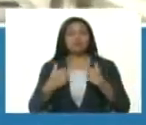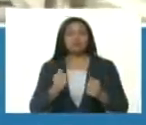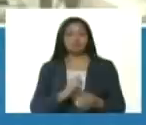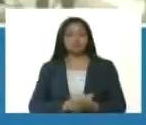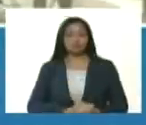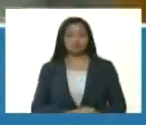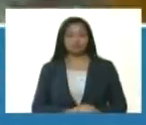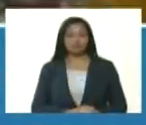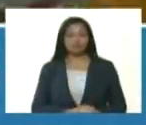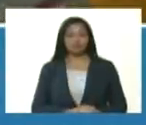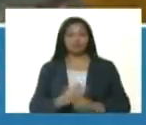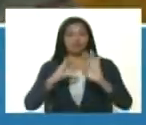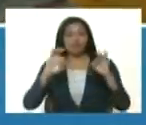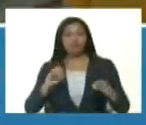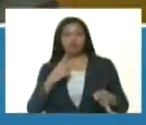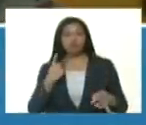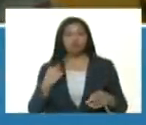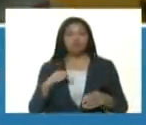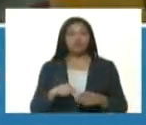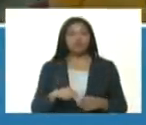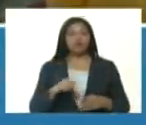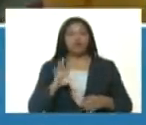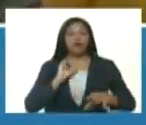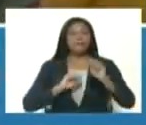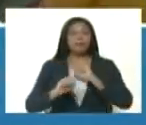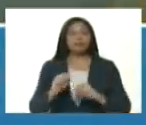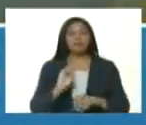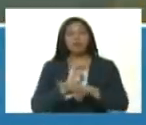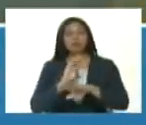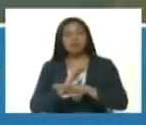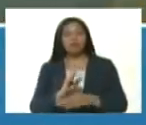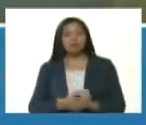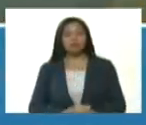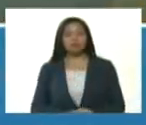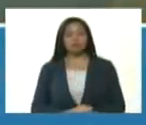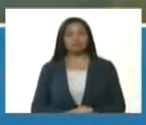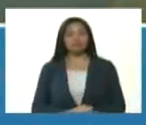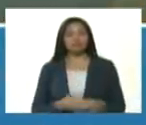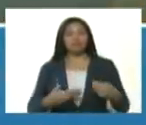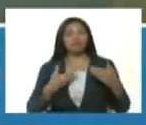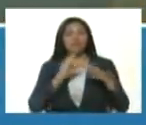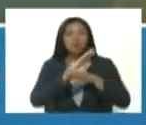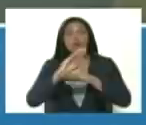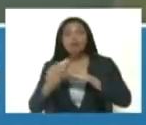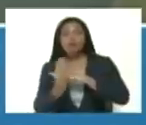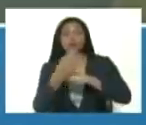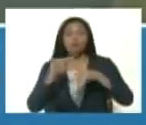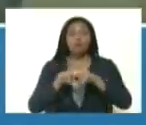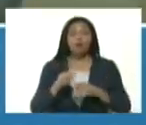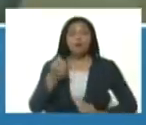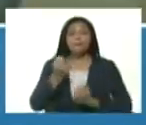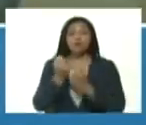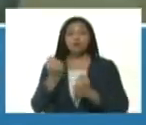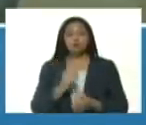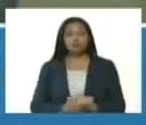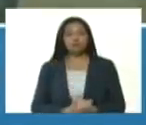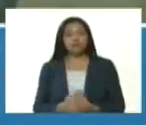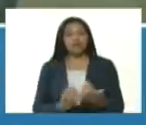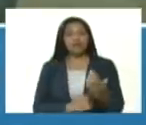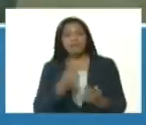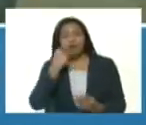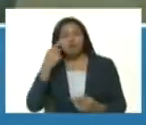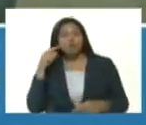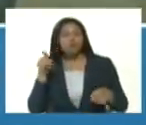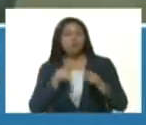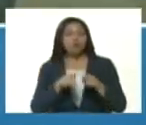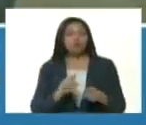Salud. Así que tendremos que aprender a cuidarnos, a entrecuidarnos, solidarios, hermanos,